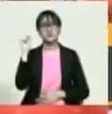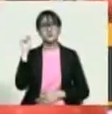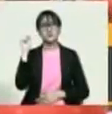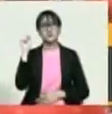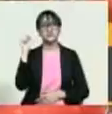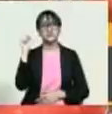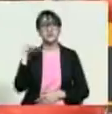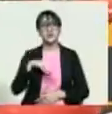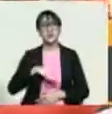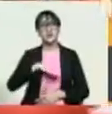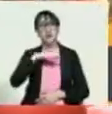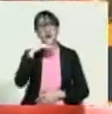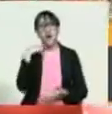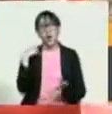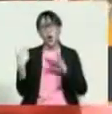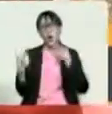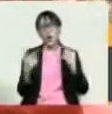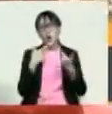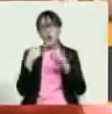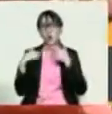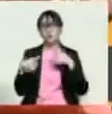estoy llena de colores